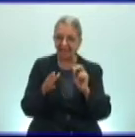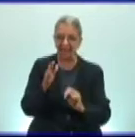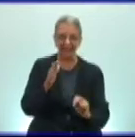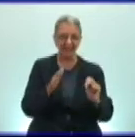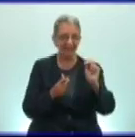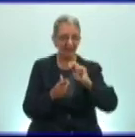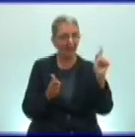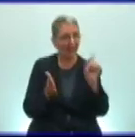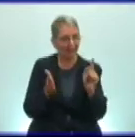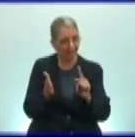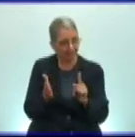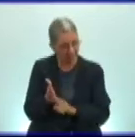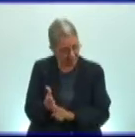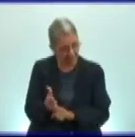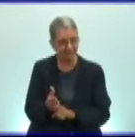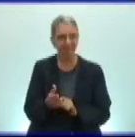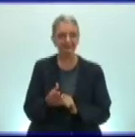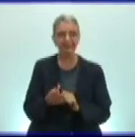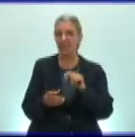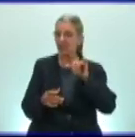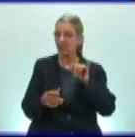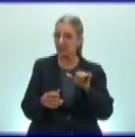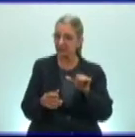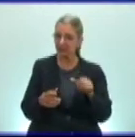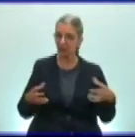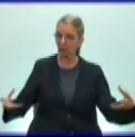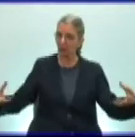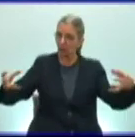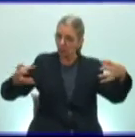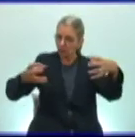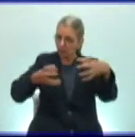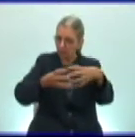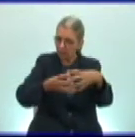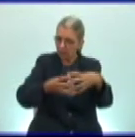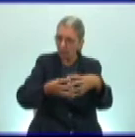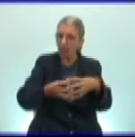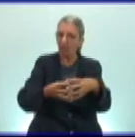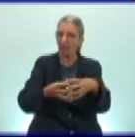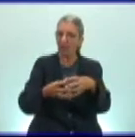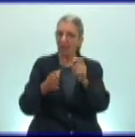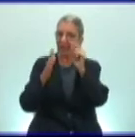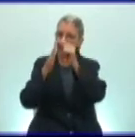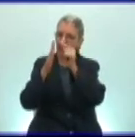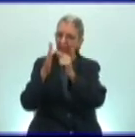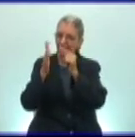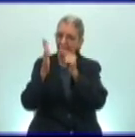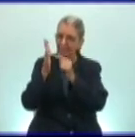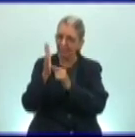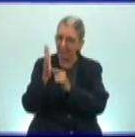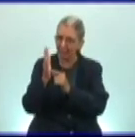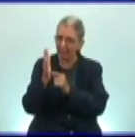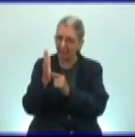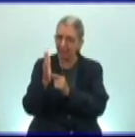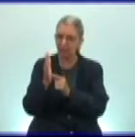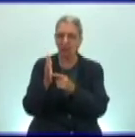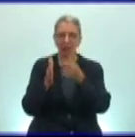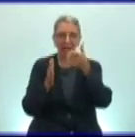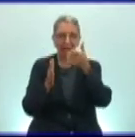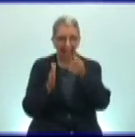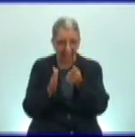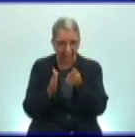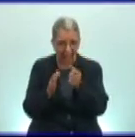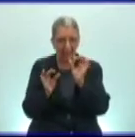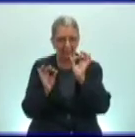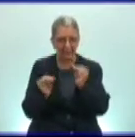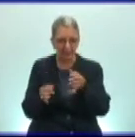de energía. Y el grupo, para los elementos que están ubicados en los grupos A, ese